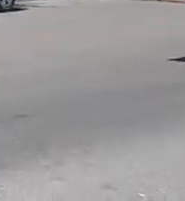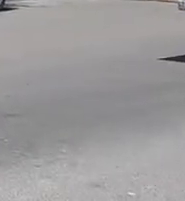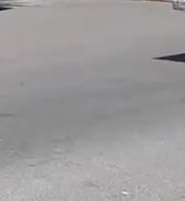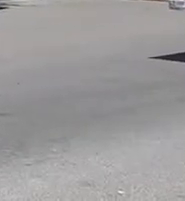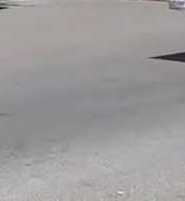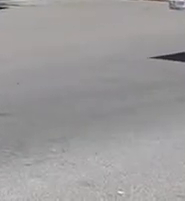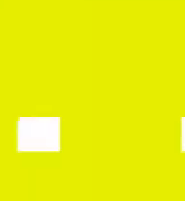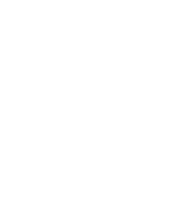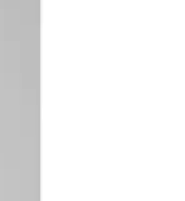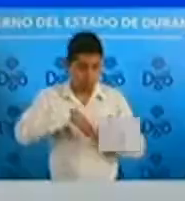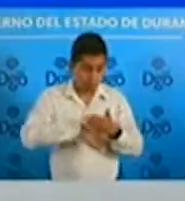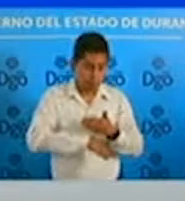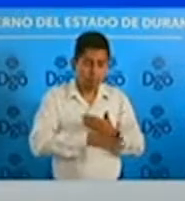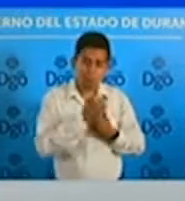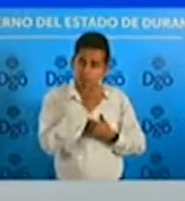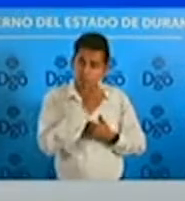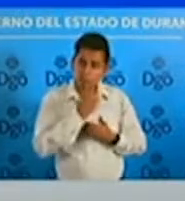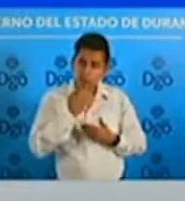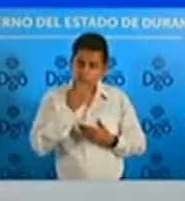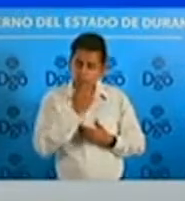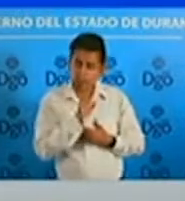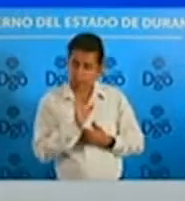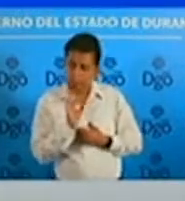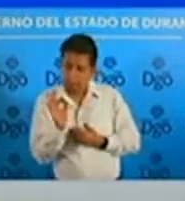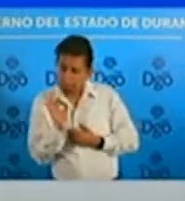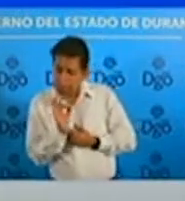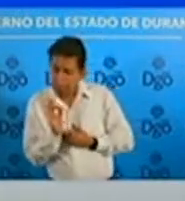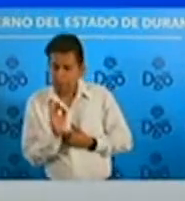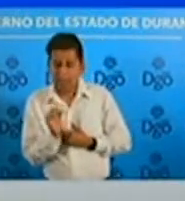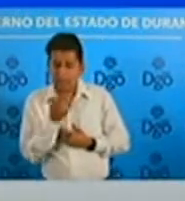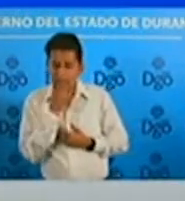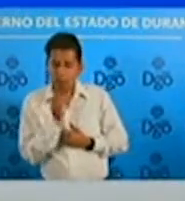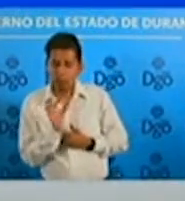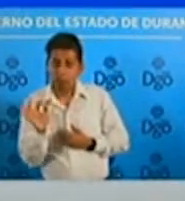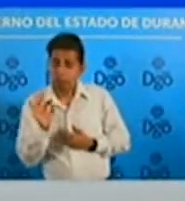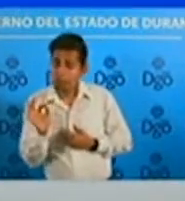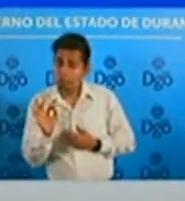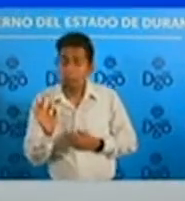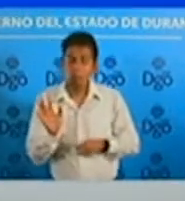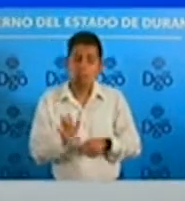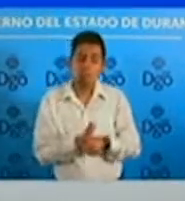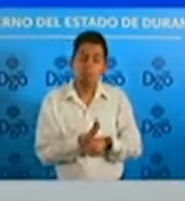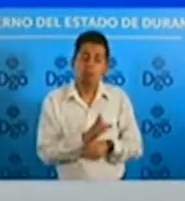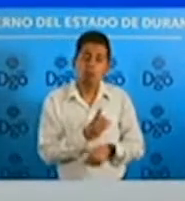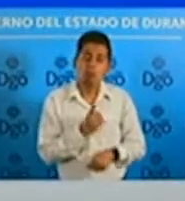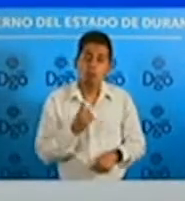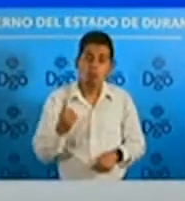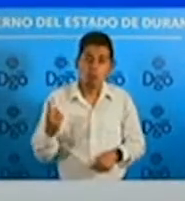de la región lagunera. Tentativamente, y digo tentativamente porque todo esto